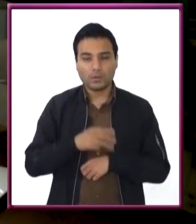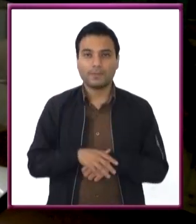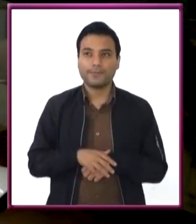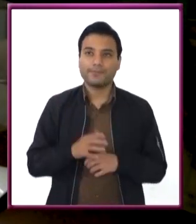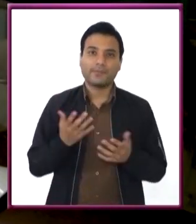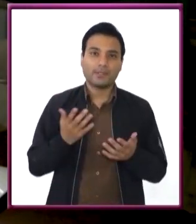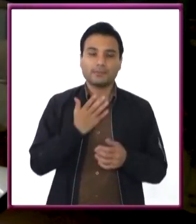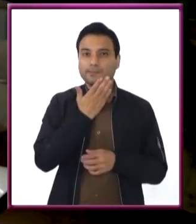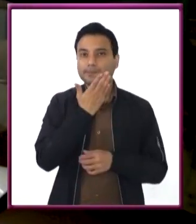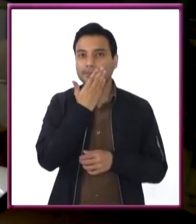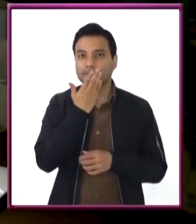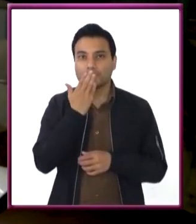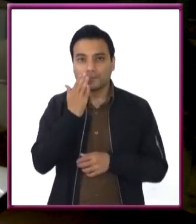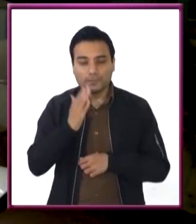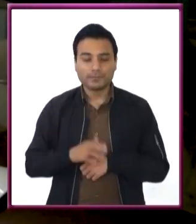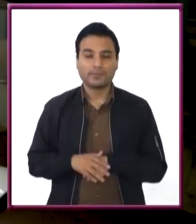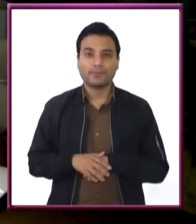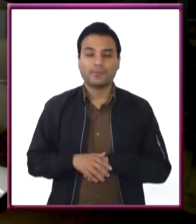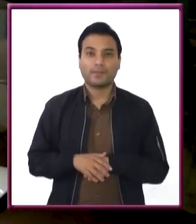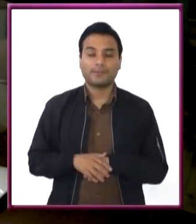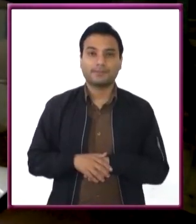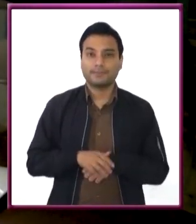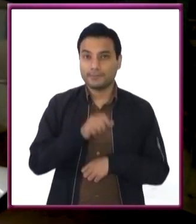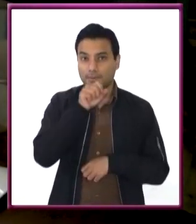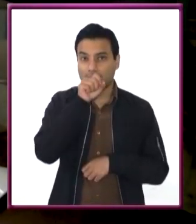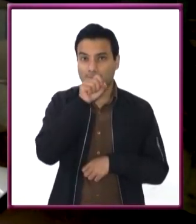la servilleta y algunos de estos